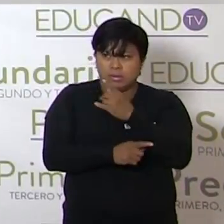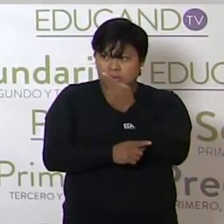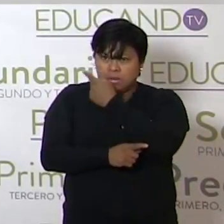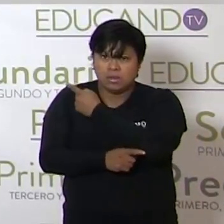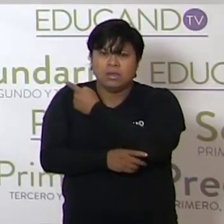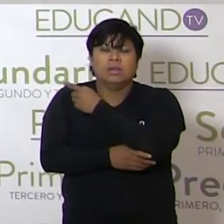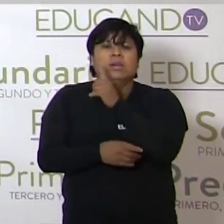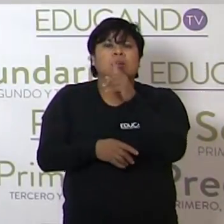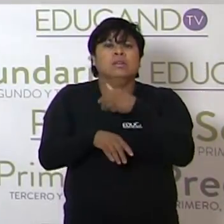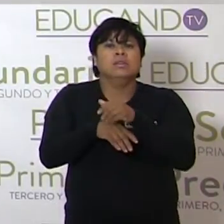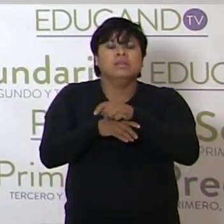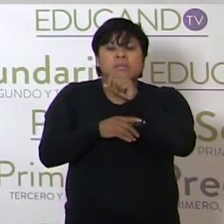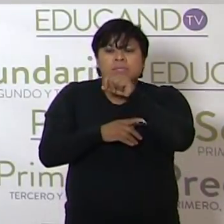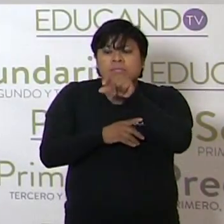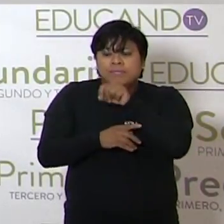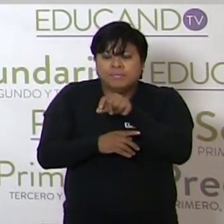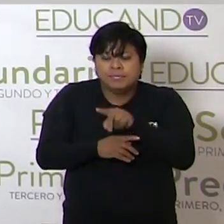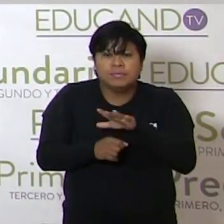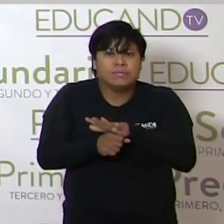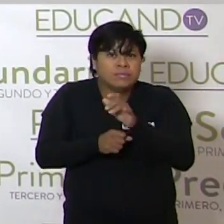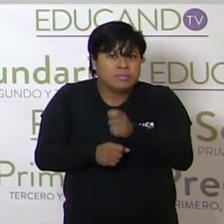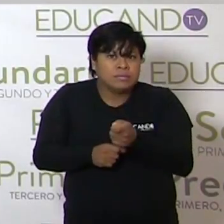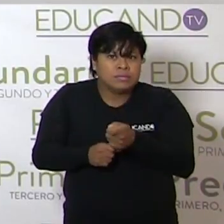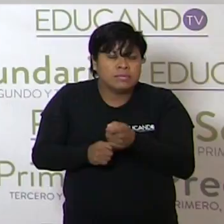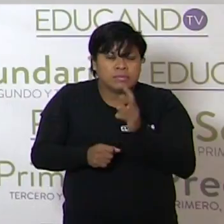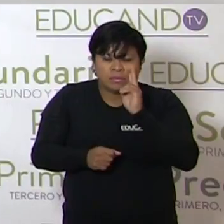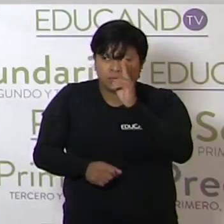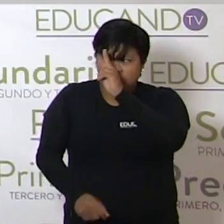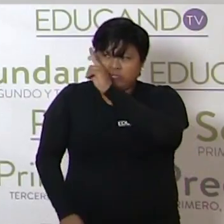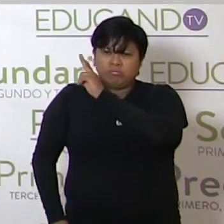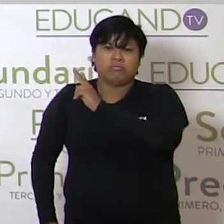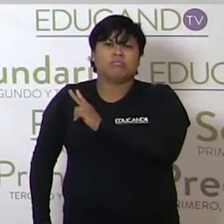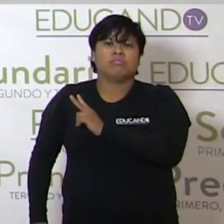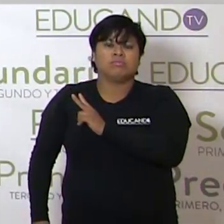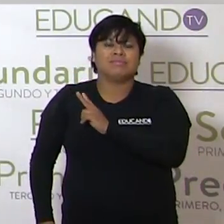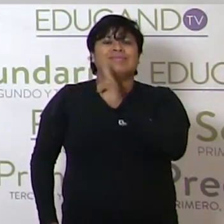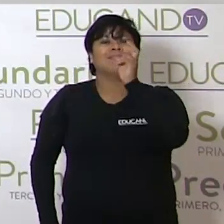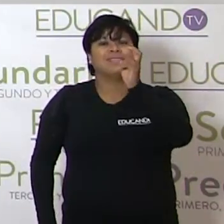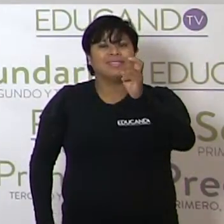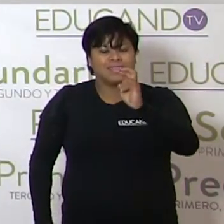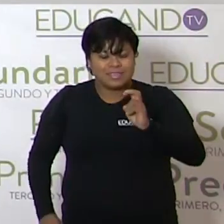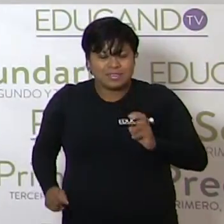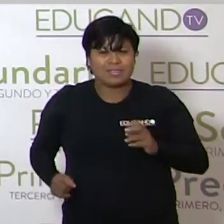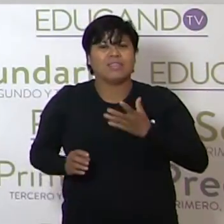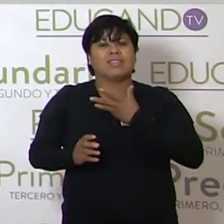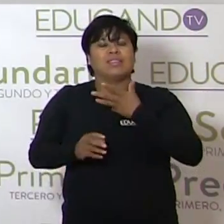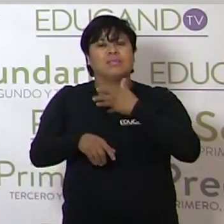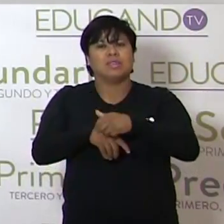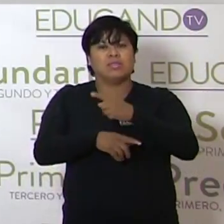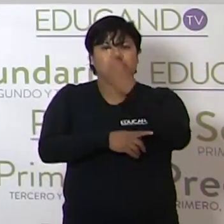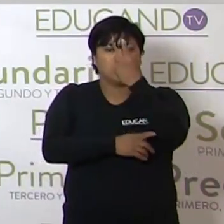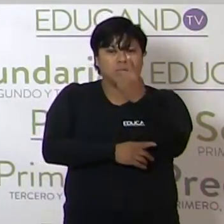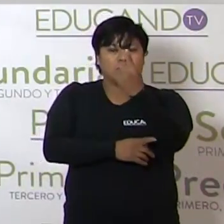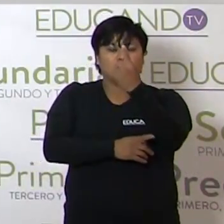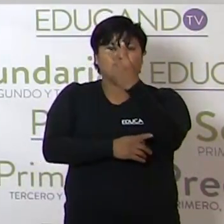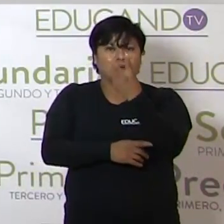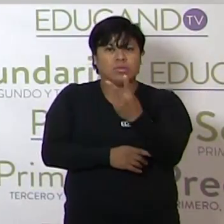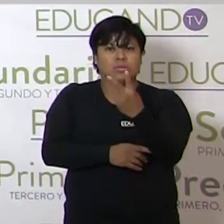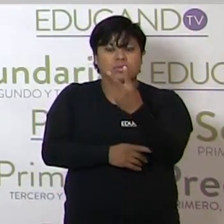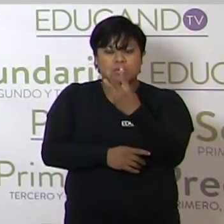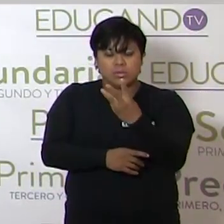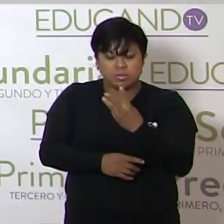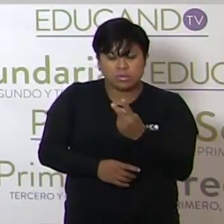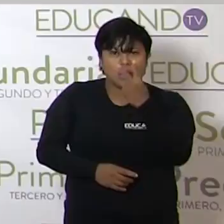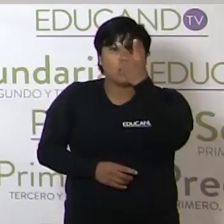Un número que se repite frecuentemente, ¿cuál es? ¿Lo puedes observar? Así es. tenemos aquí el 1, tenemos el 2 que está repetido